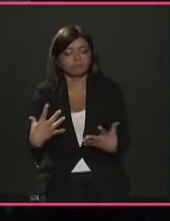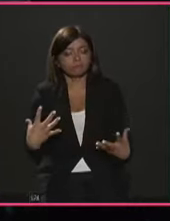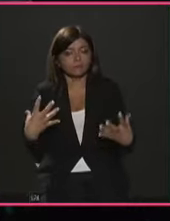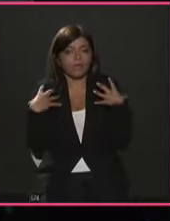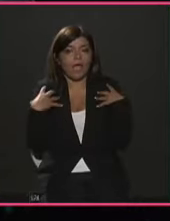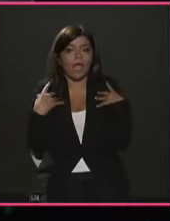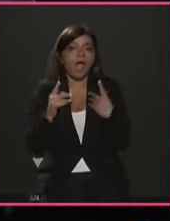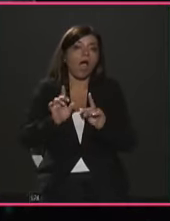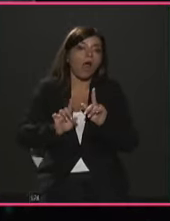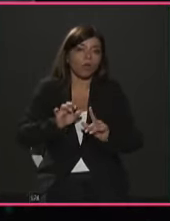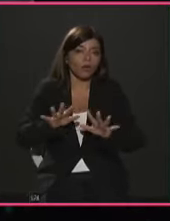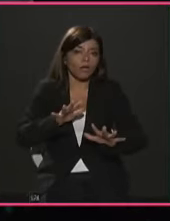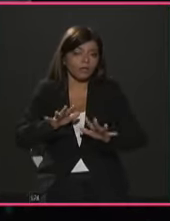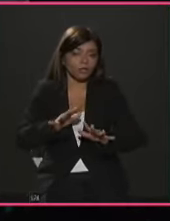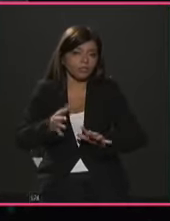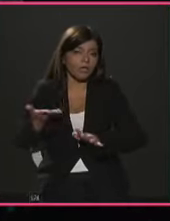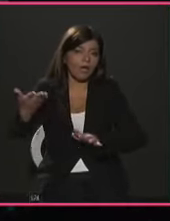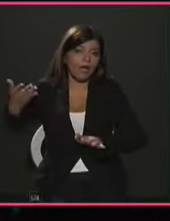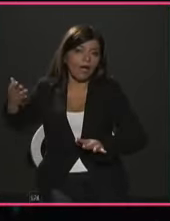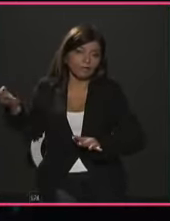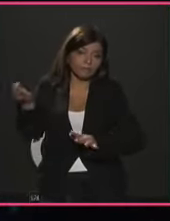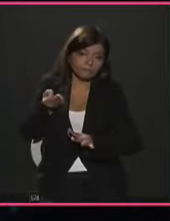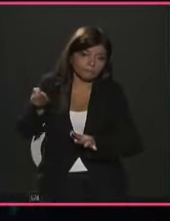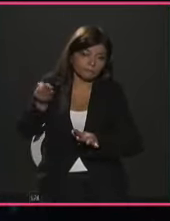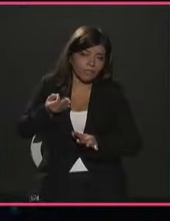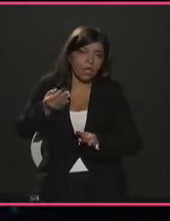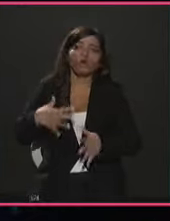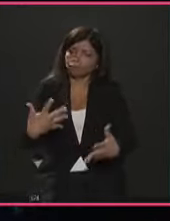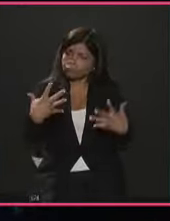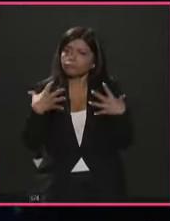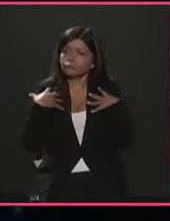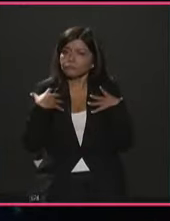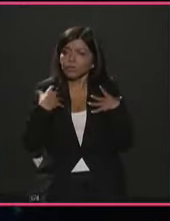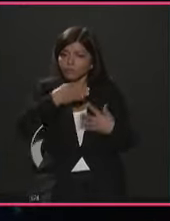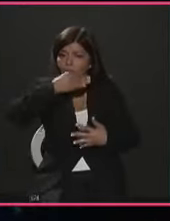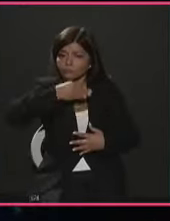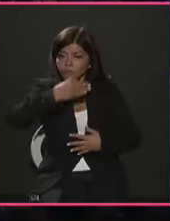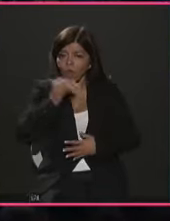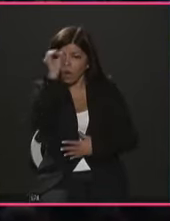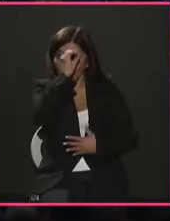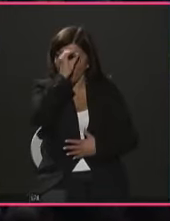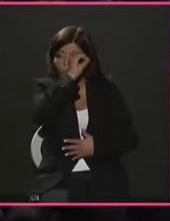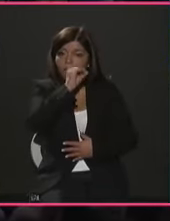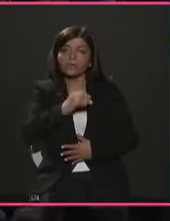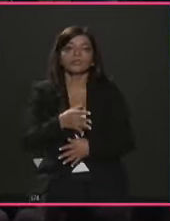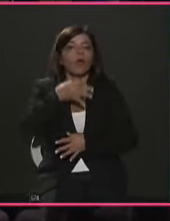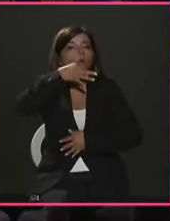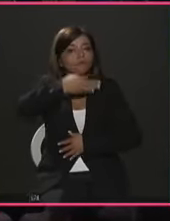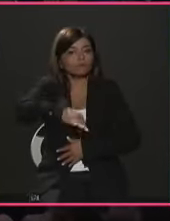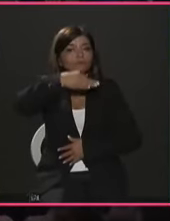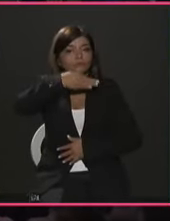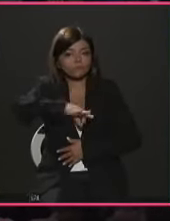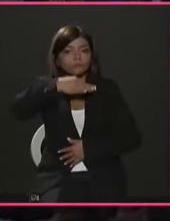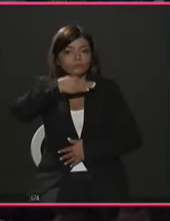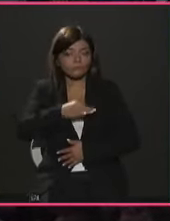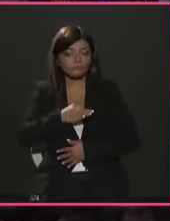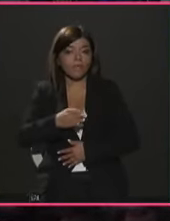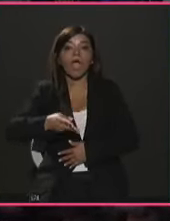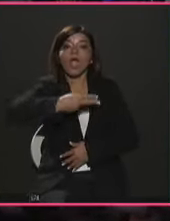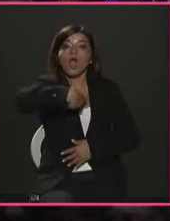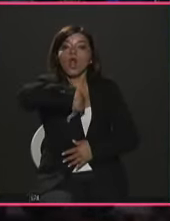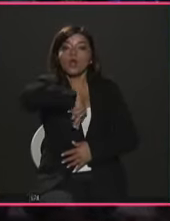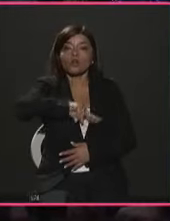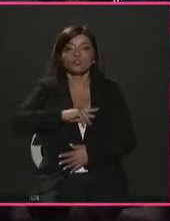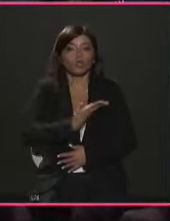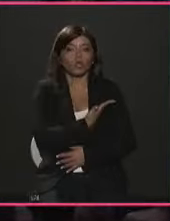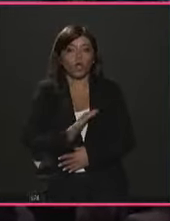algunas de las palabras que antes se han señalado Más allá de del discurso nosotros